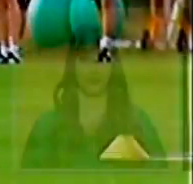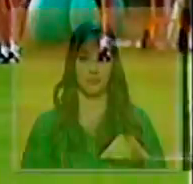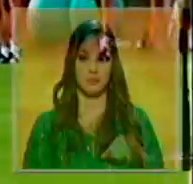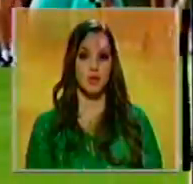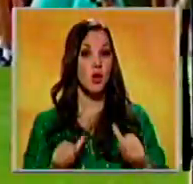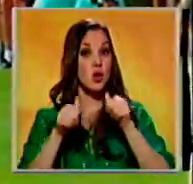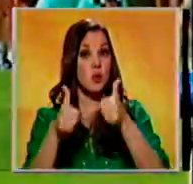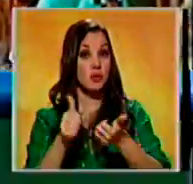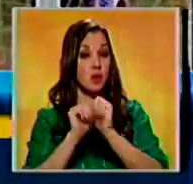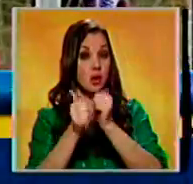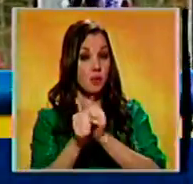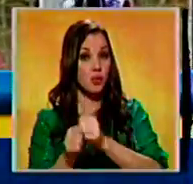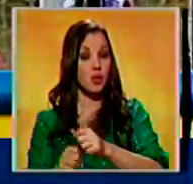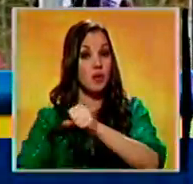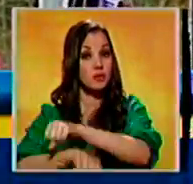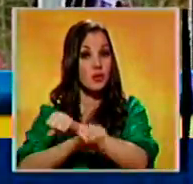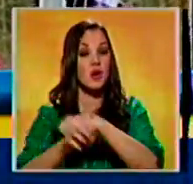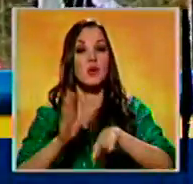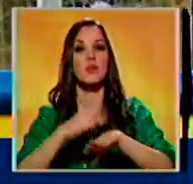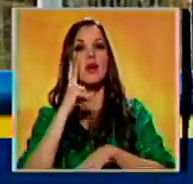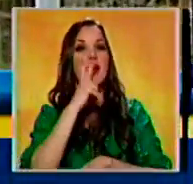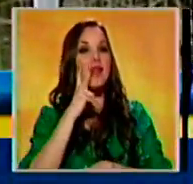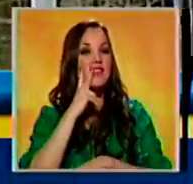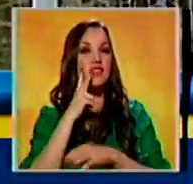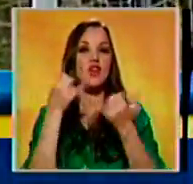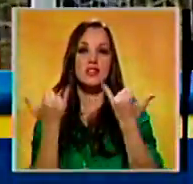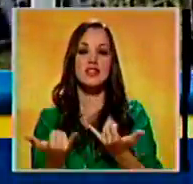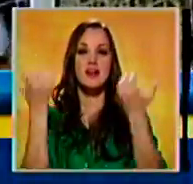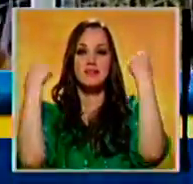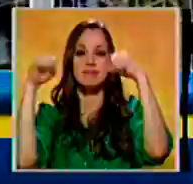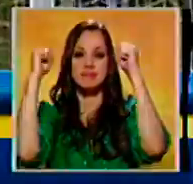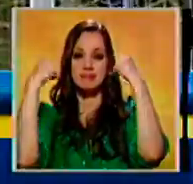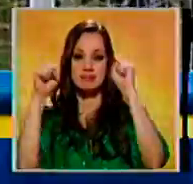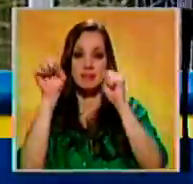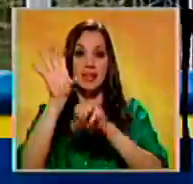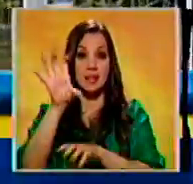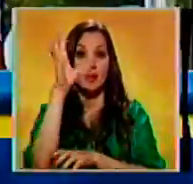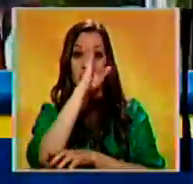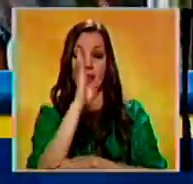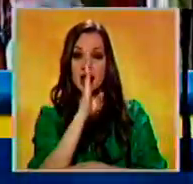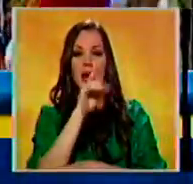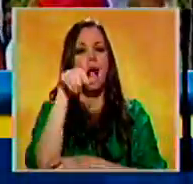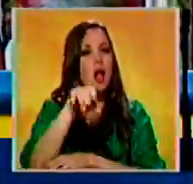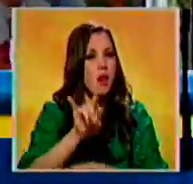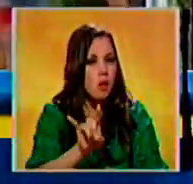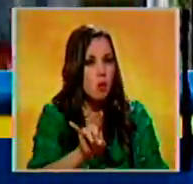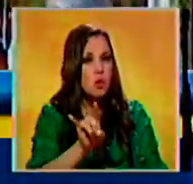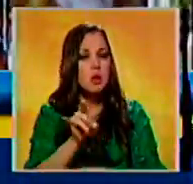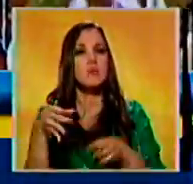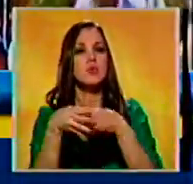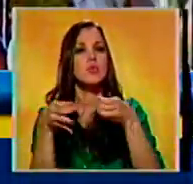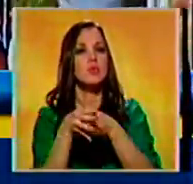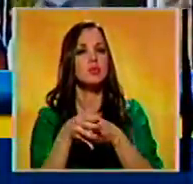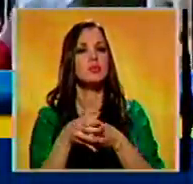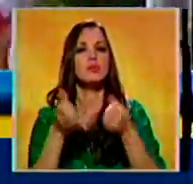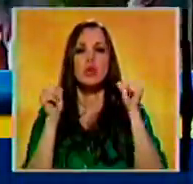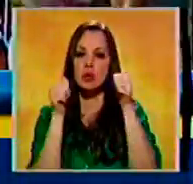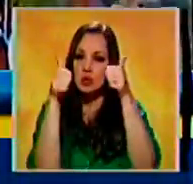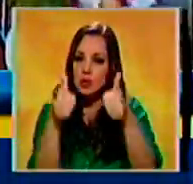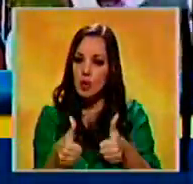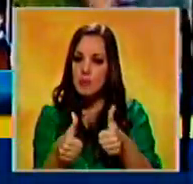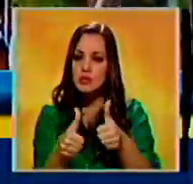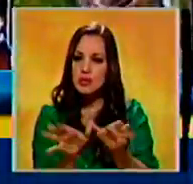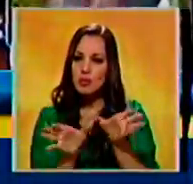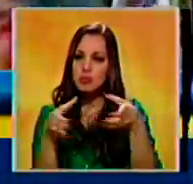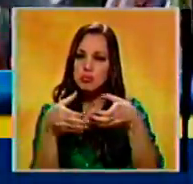Comenzamos los deportes con fútbol porque la Vinotinto ya entrena en Barinas. Este lunes la selección nacional trabajó al final de la tarde en el estadio Agustín Tovar La